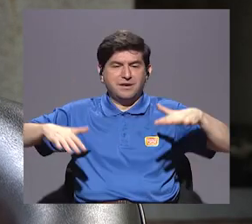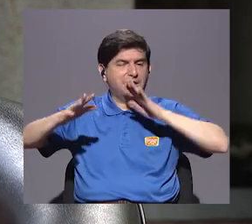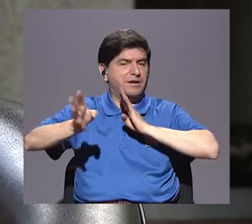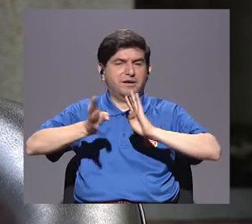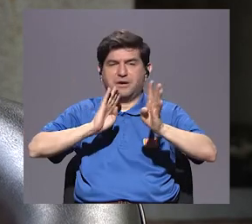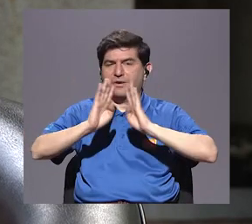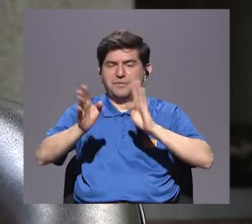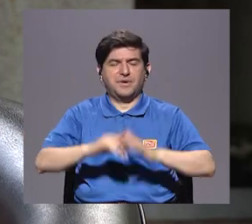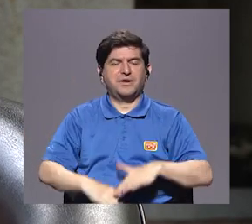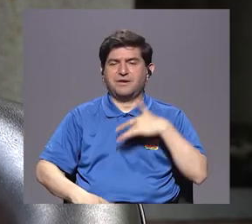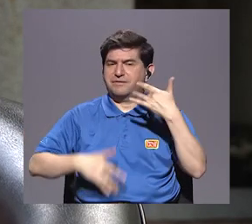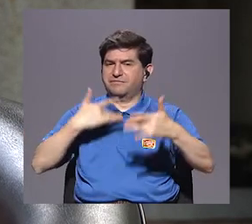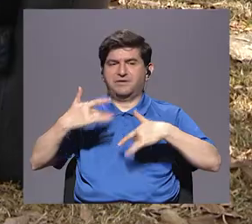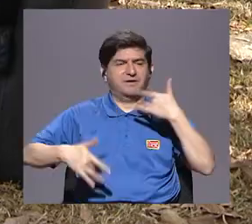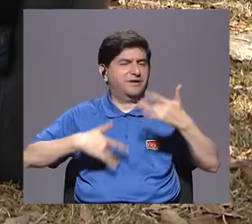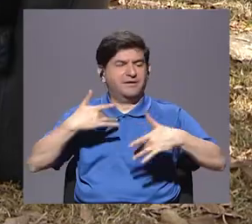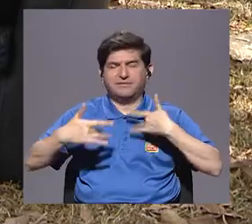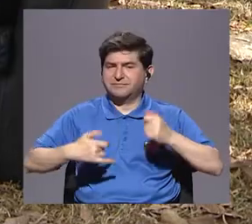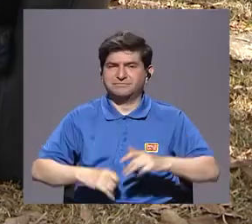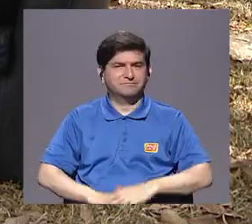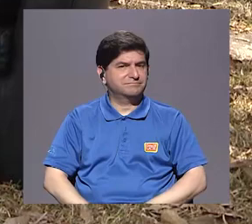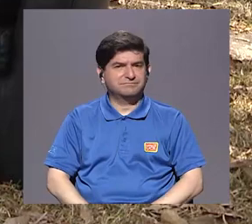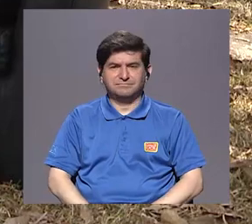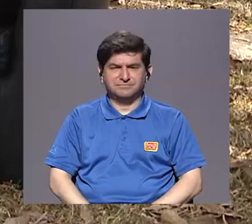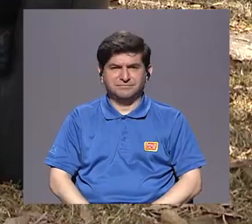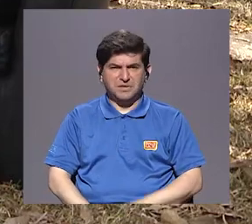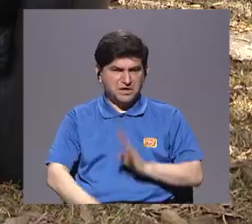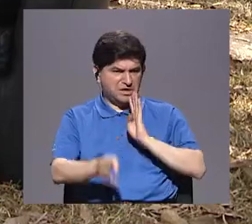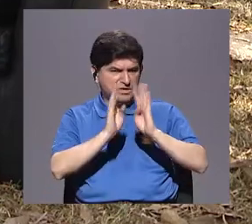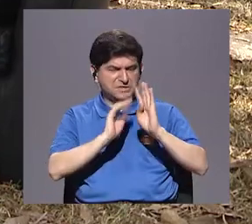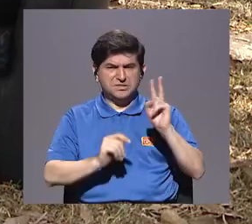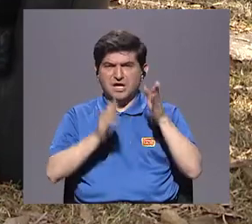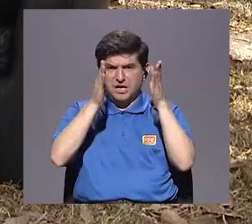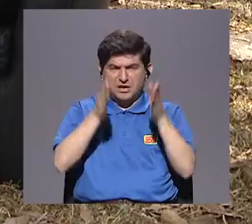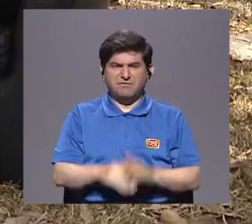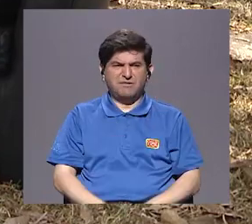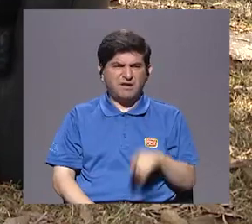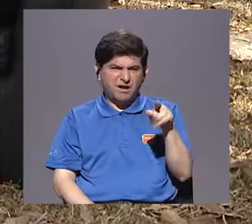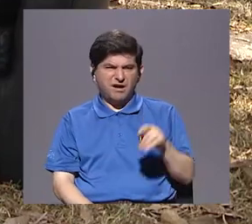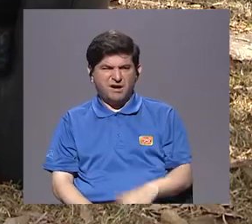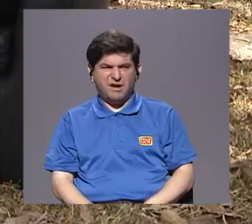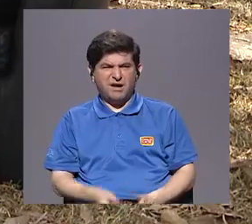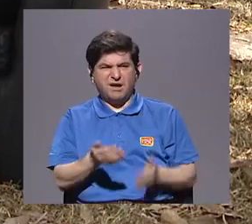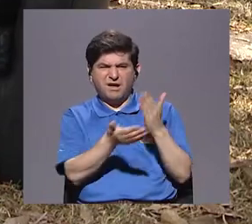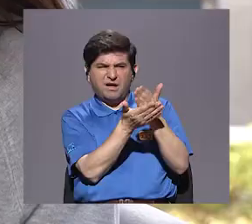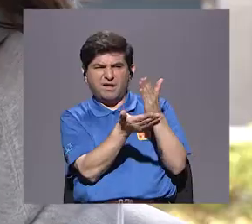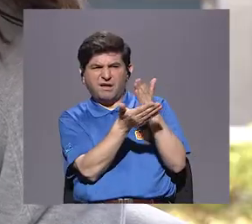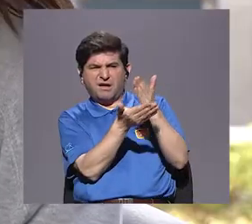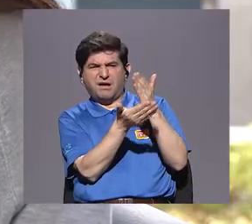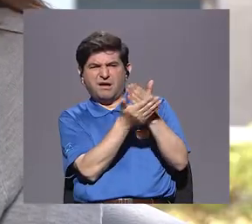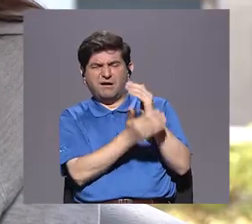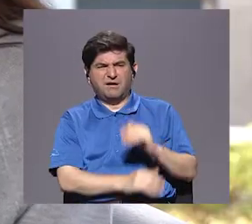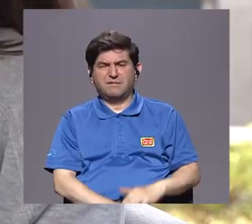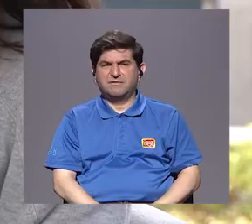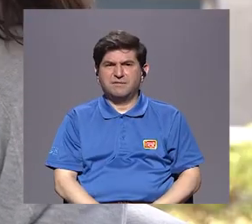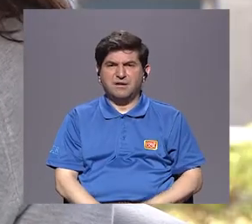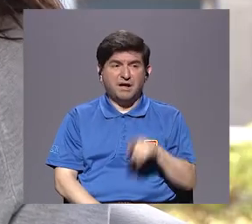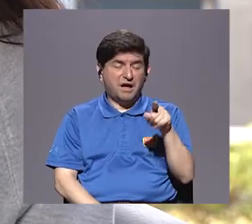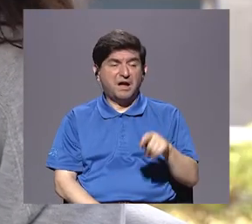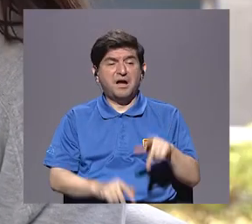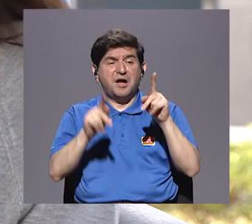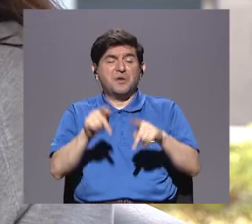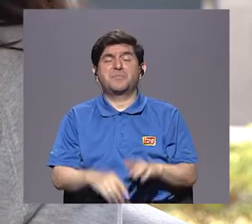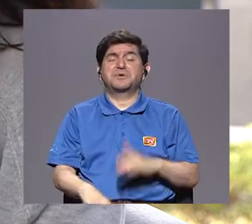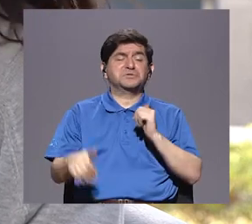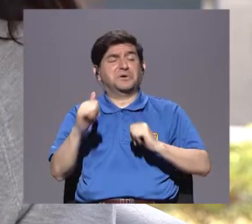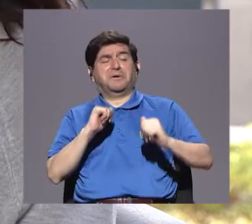para hablar sobre sus sentimientos. Si hablan con sus compañeros es un poco de choteo, ¿no? De que hoy se nos está